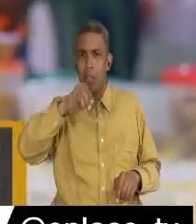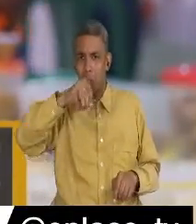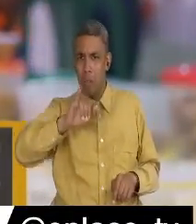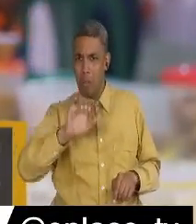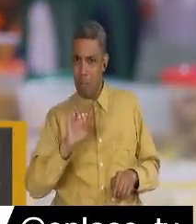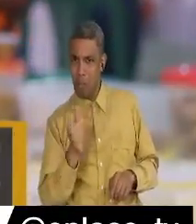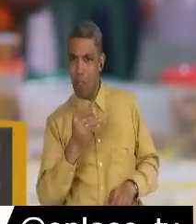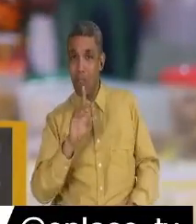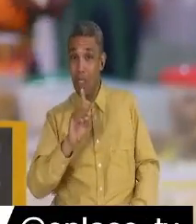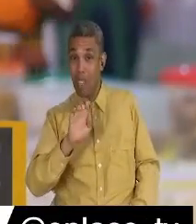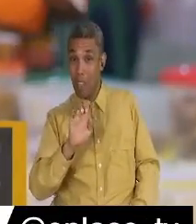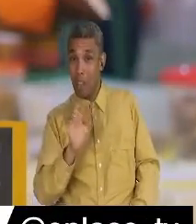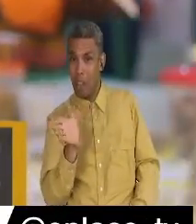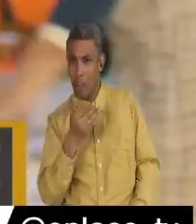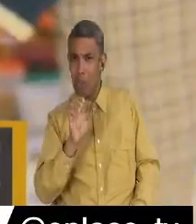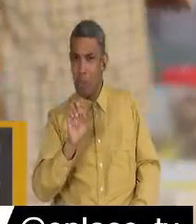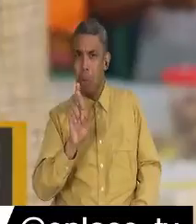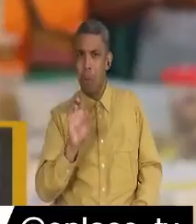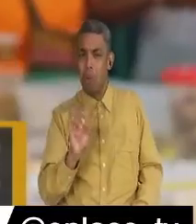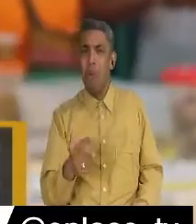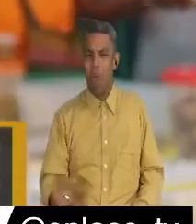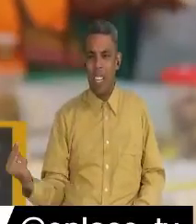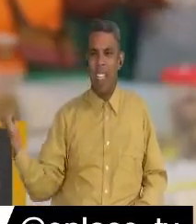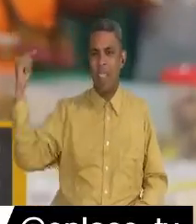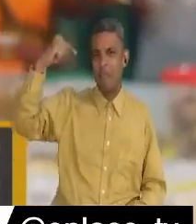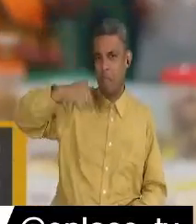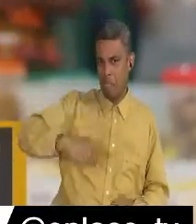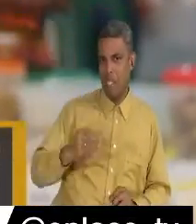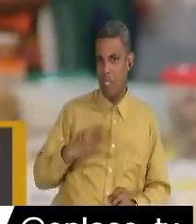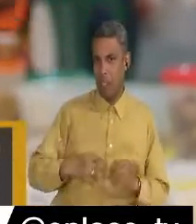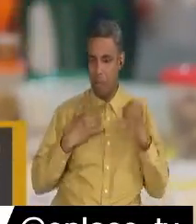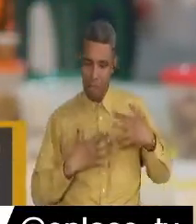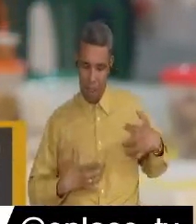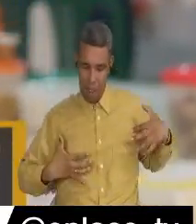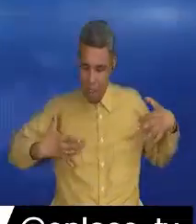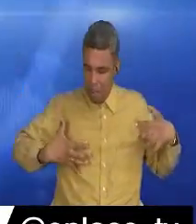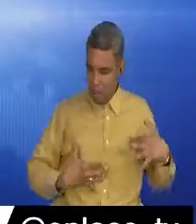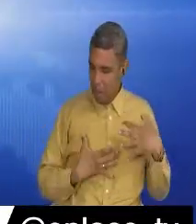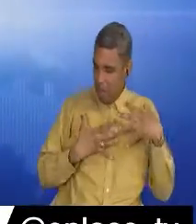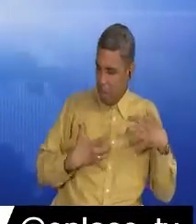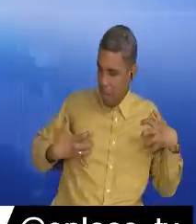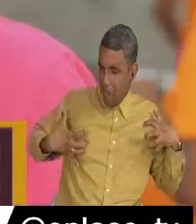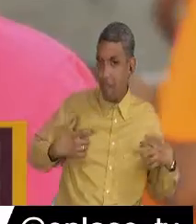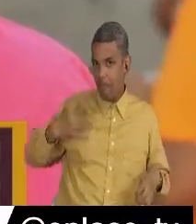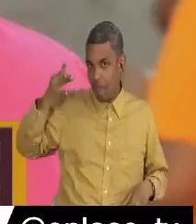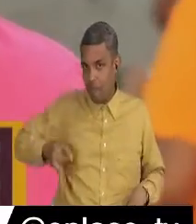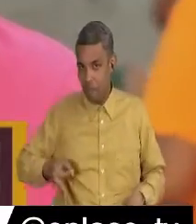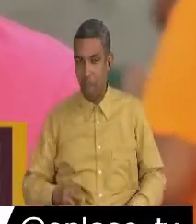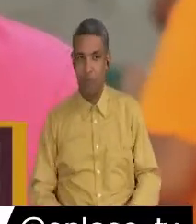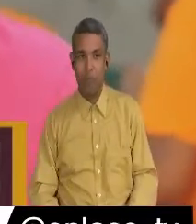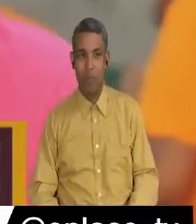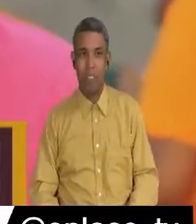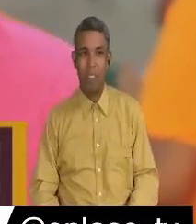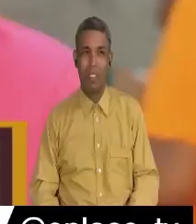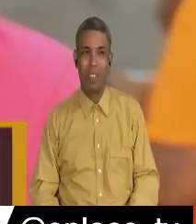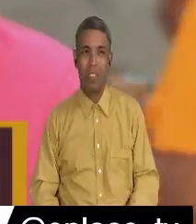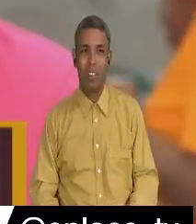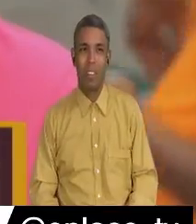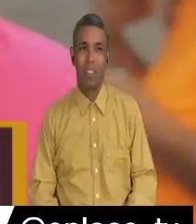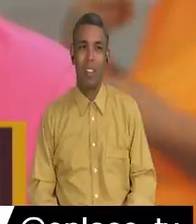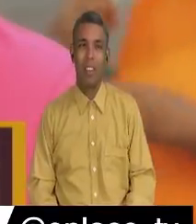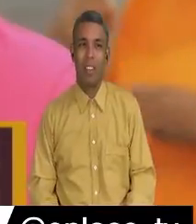Fundación del Festival del Dulce, habló para Enlace Noticias sobre el cronograma de actividad. Bueno, aquí en el centro comercial vamos a estar